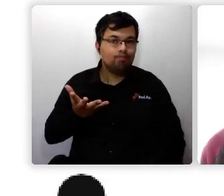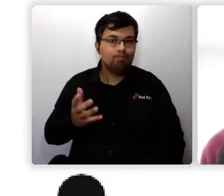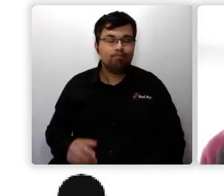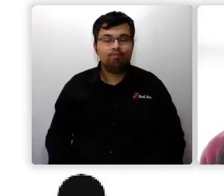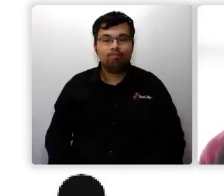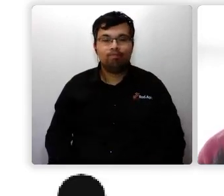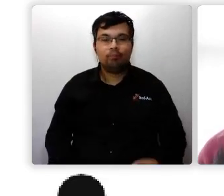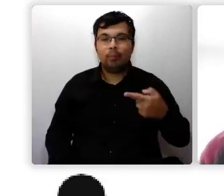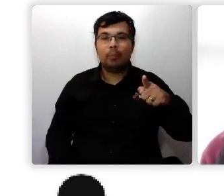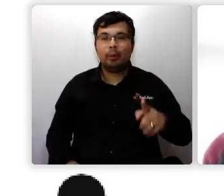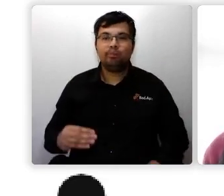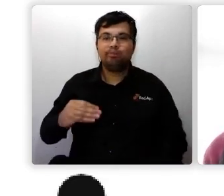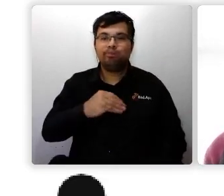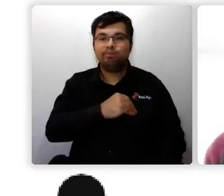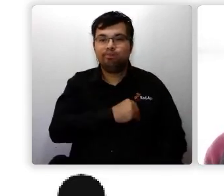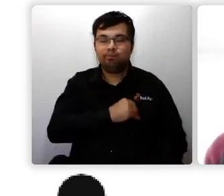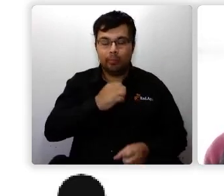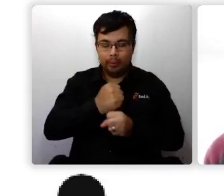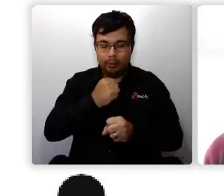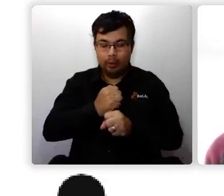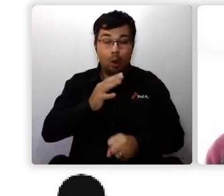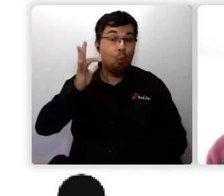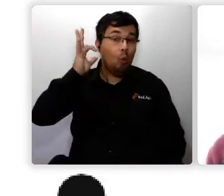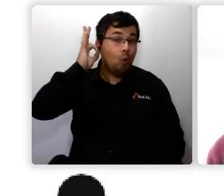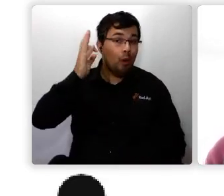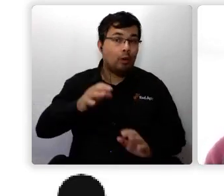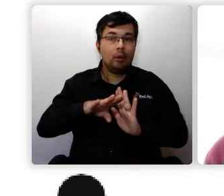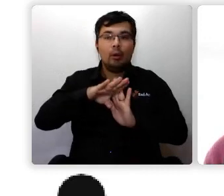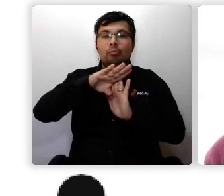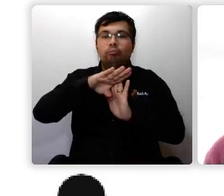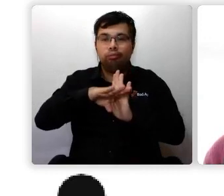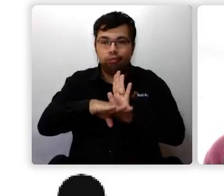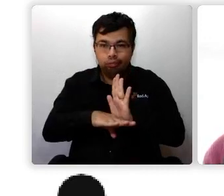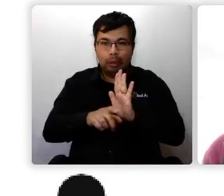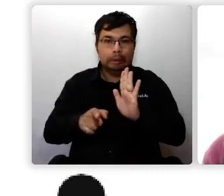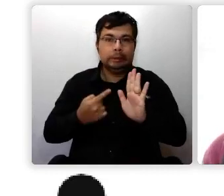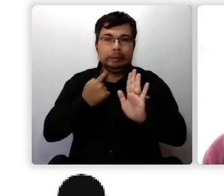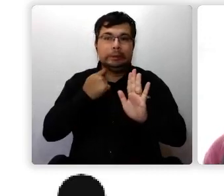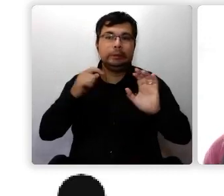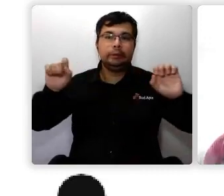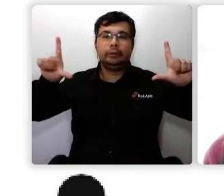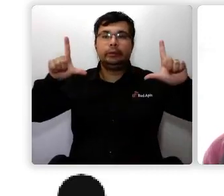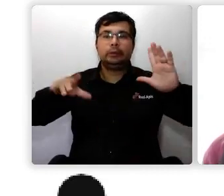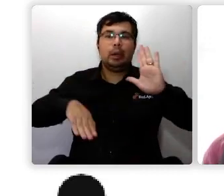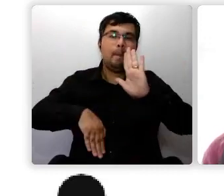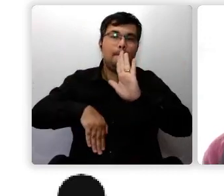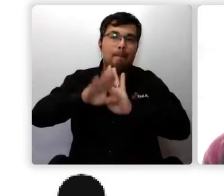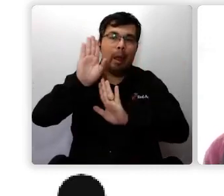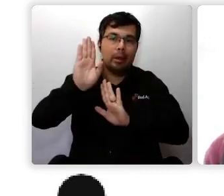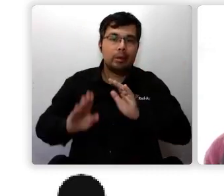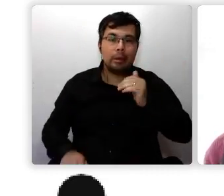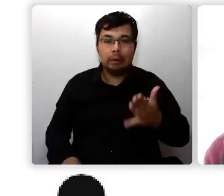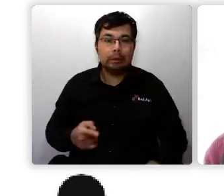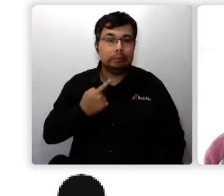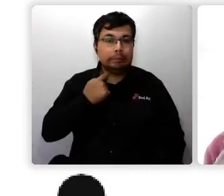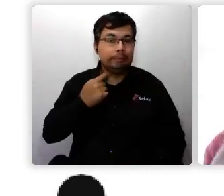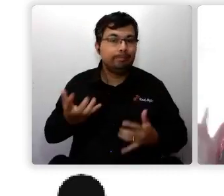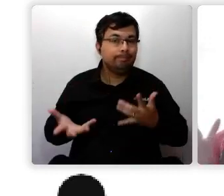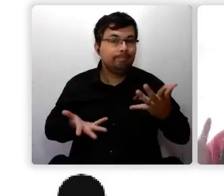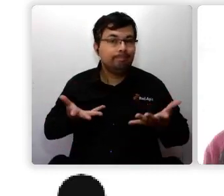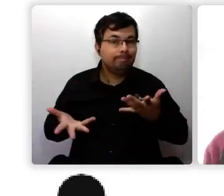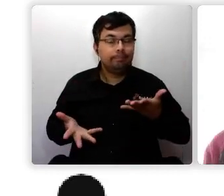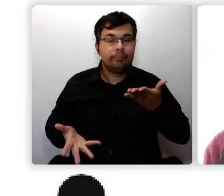para nosotras el empleo femenino se ha visto bastante más impactado y eso nos ha afectado en, de alguna